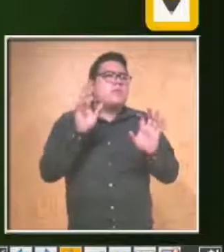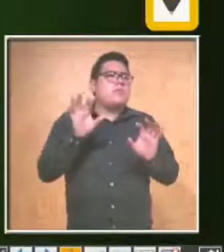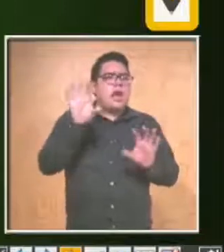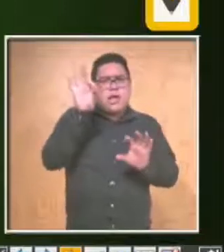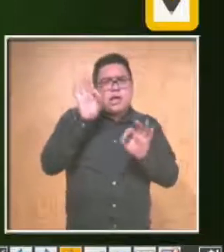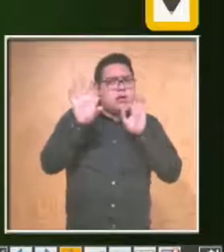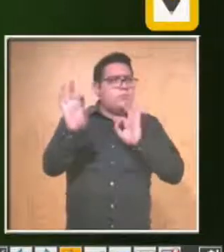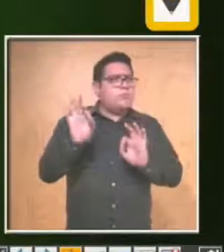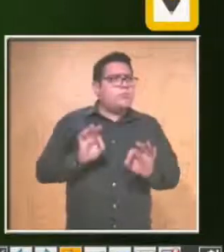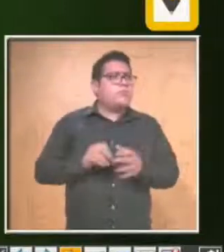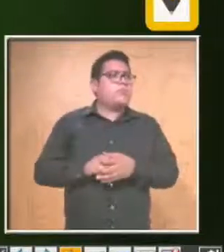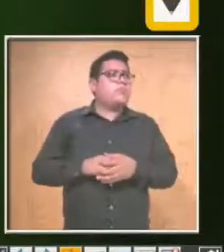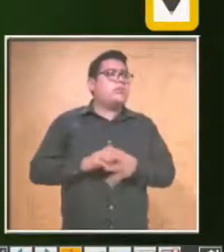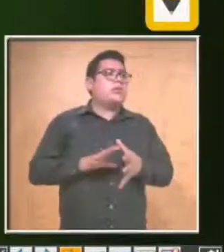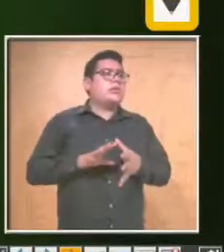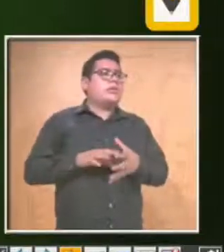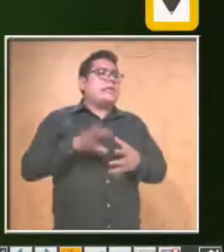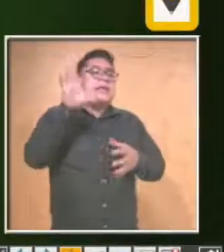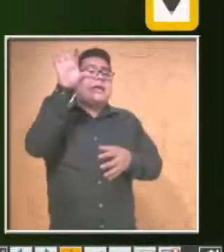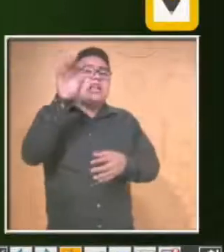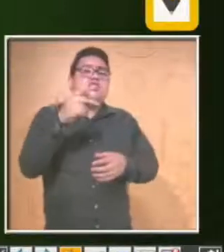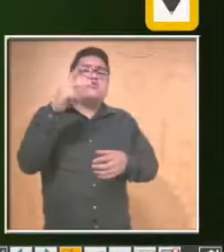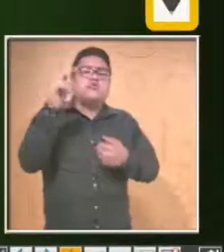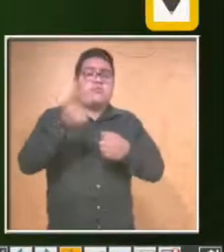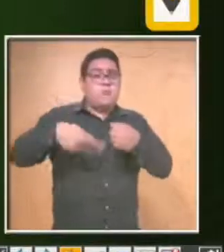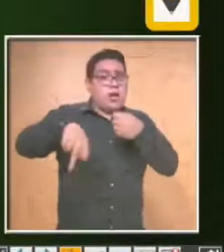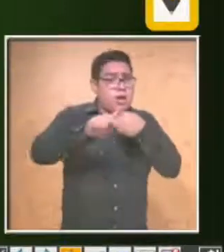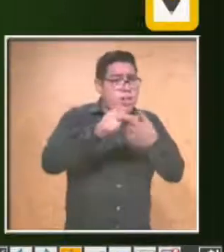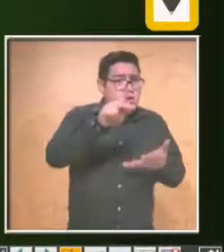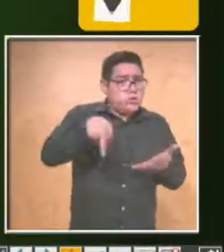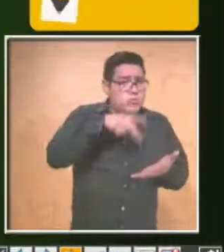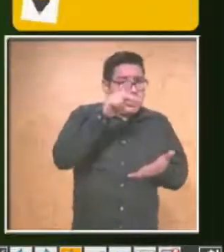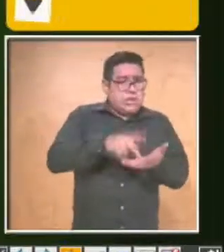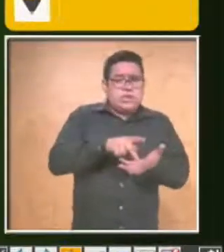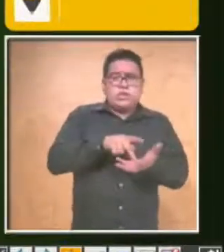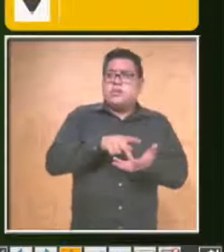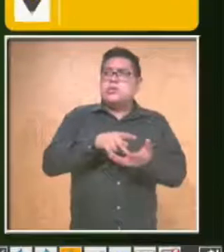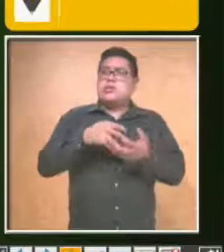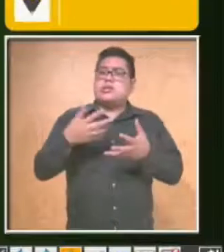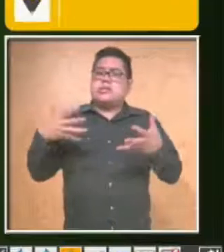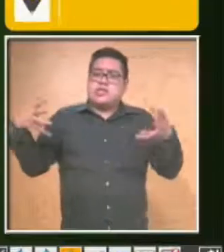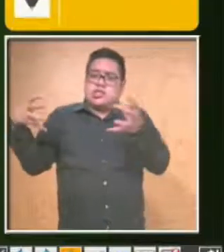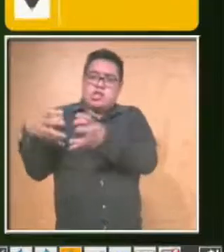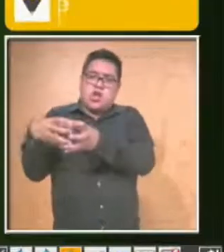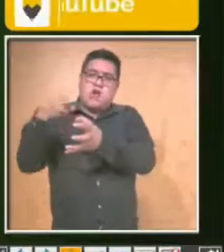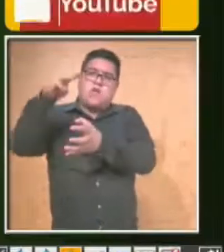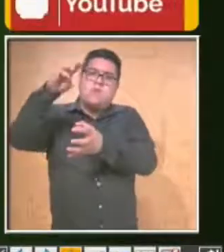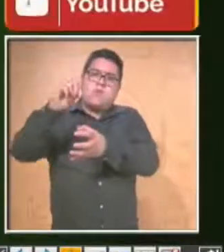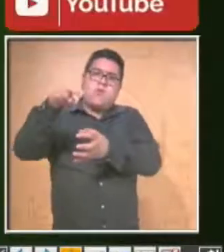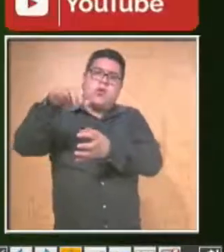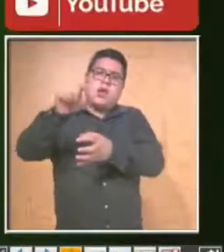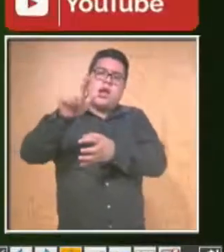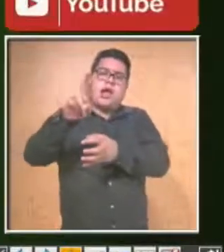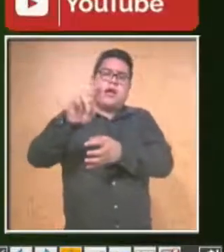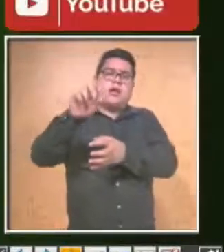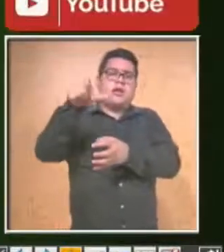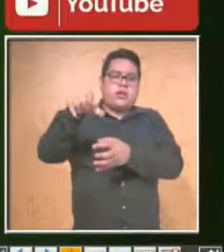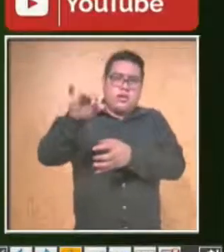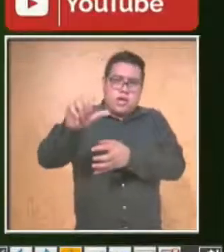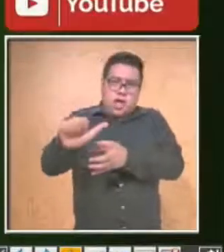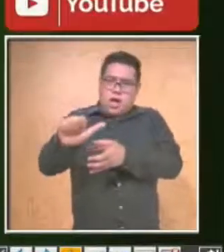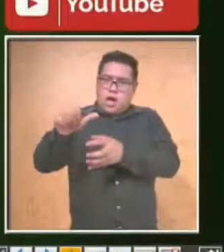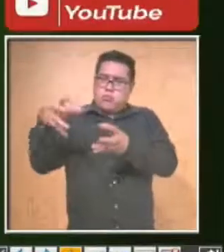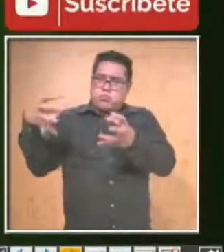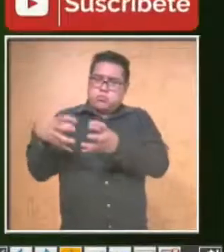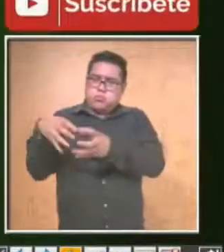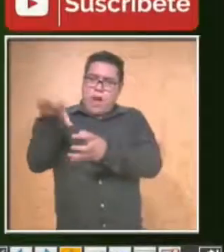se consolidaron como monarquías nacionales una vez terminado el orden político medieval. Acabamos de verlos. Tenemos